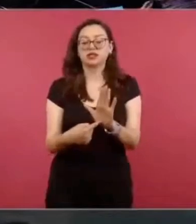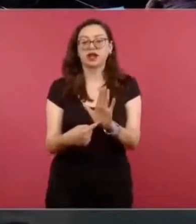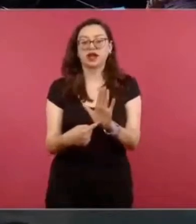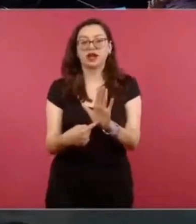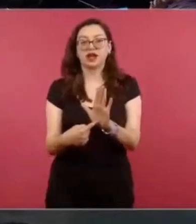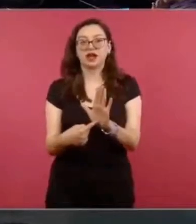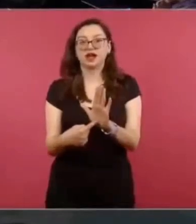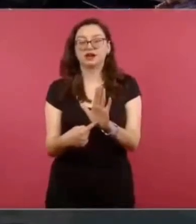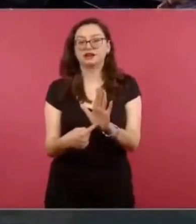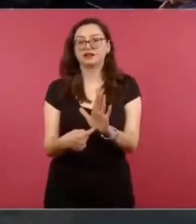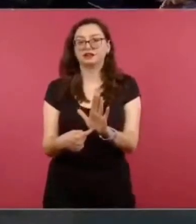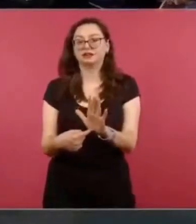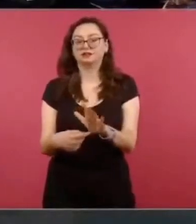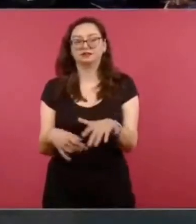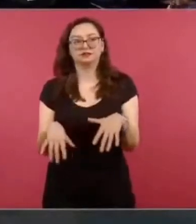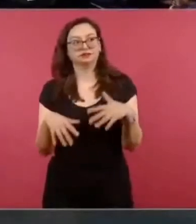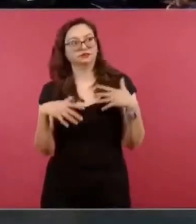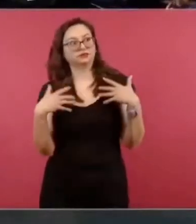completamente